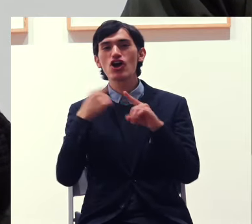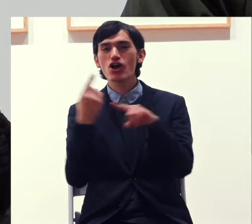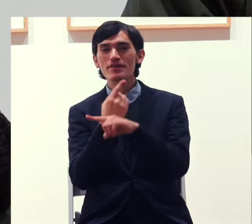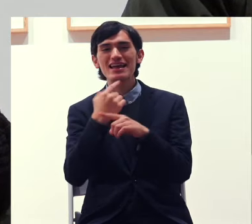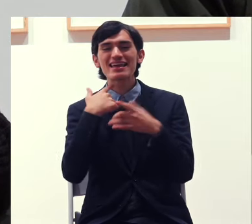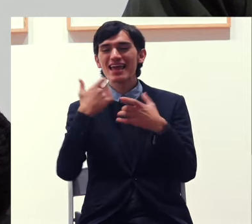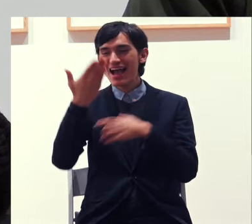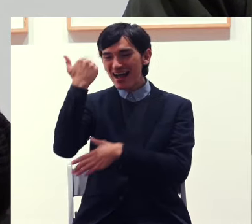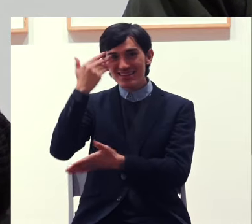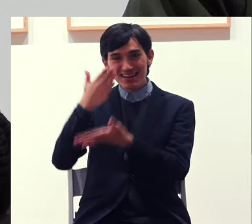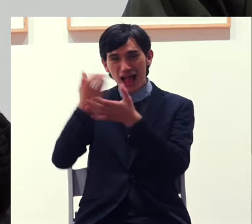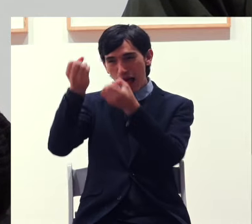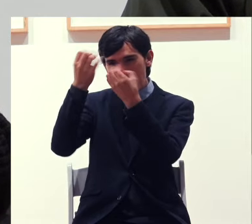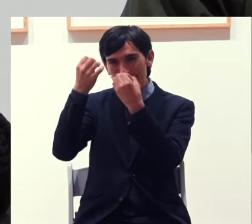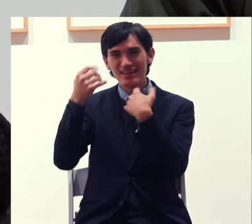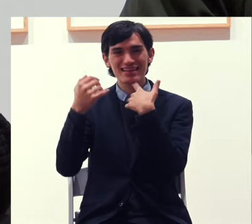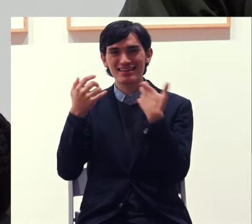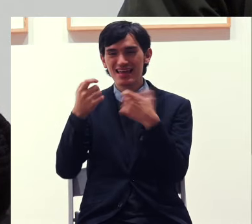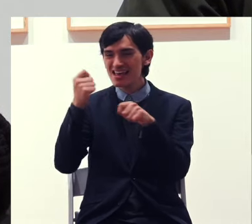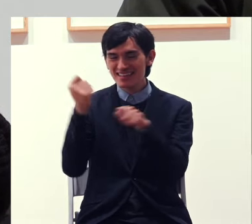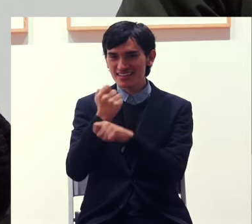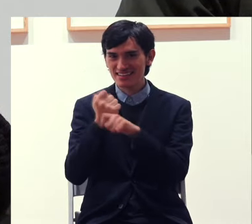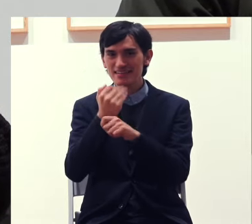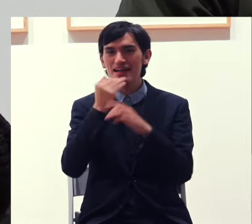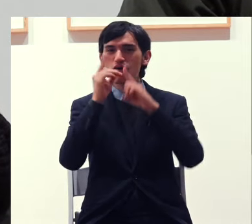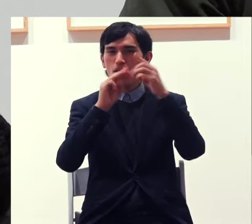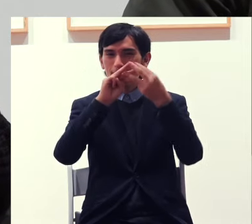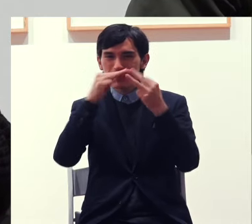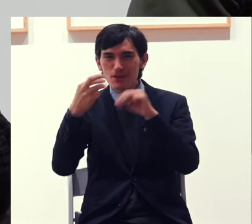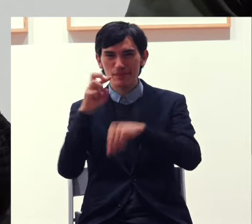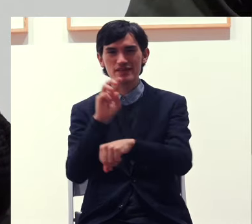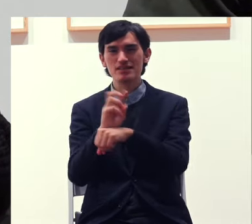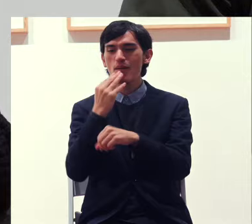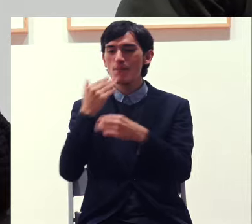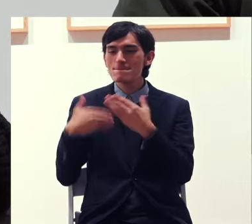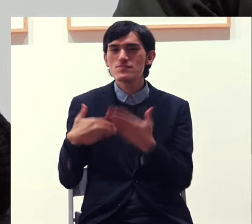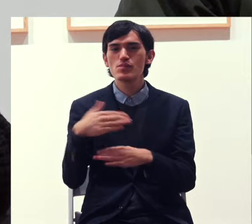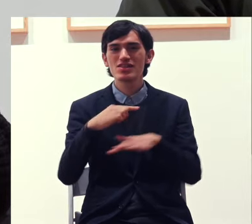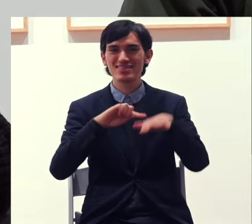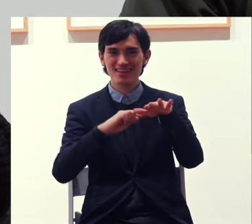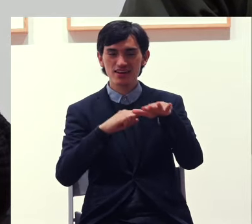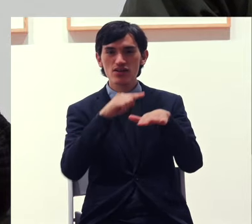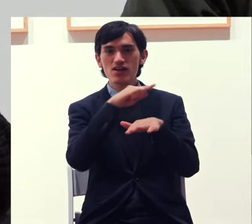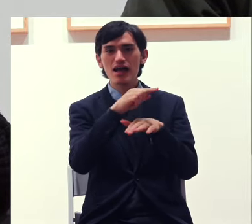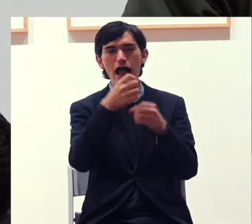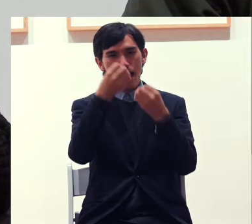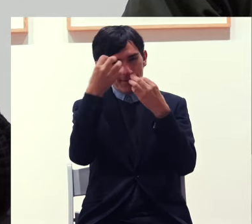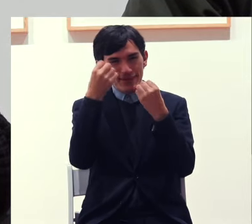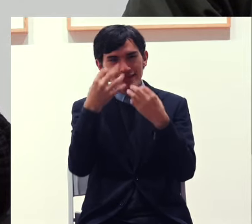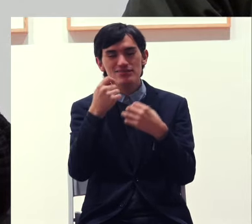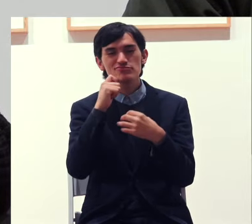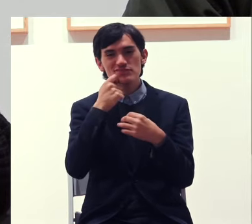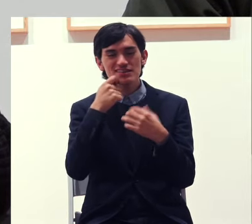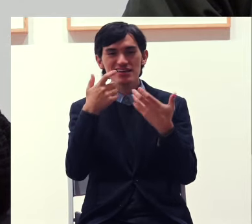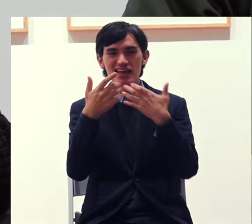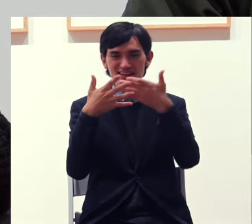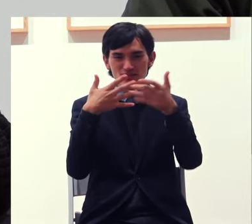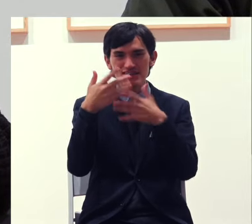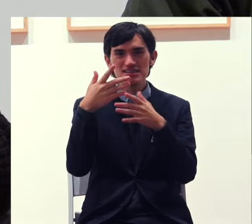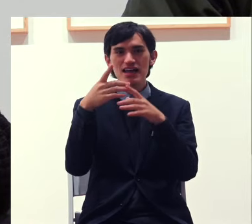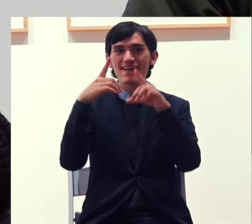pidieron que hablara sobre el aprendizaje en el aula y prácticas de taller, métodos pedagógicos y procedimientos técnicos que configuran